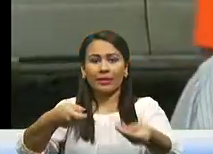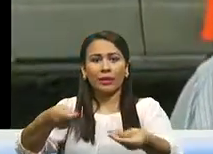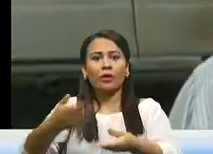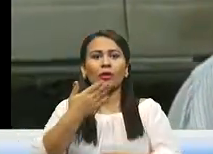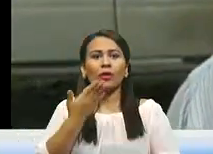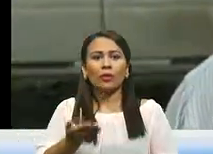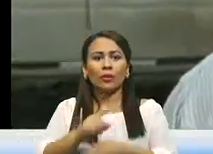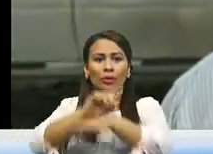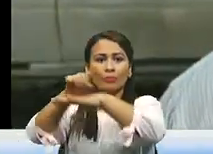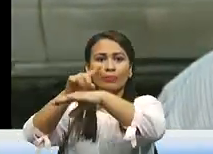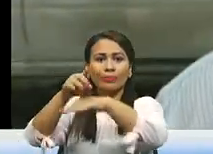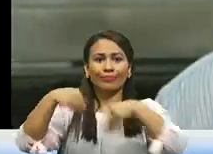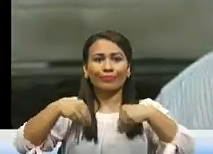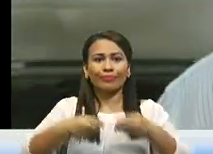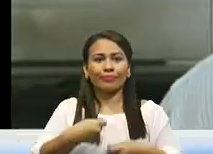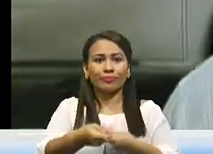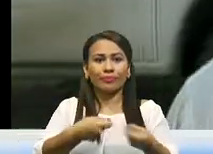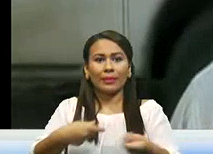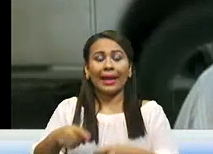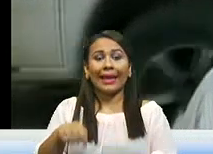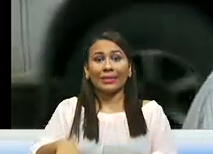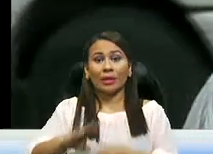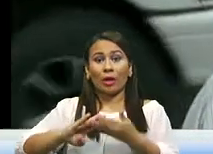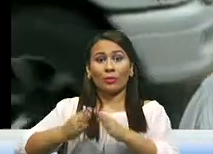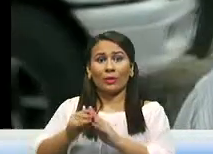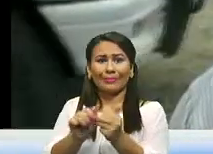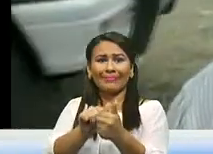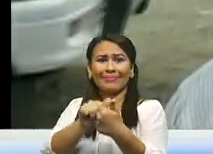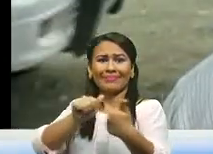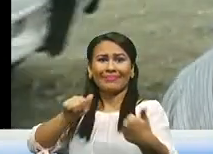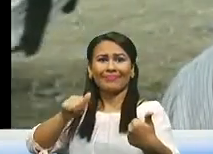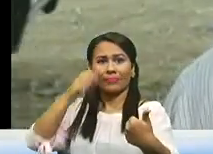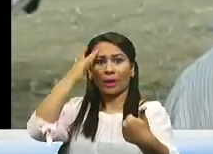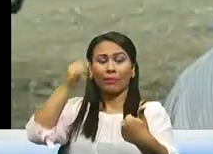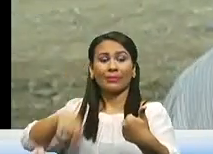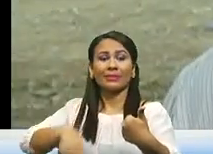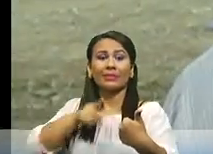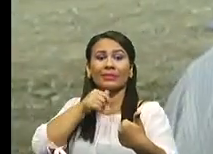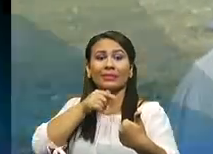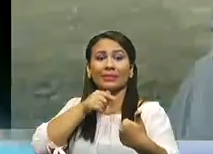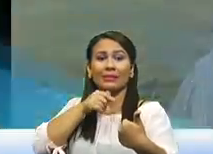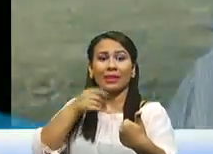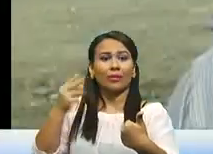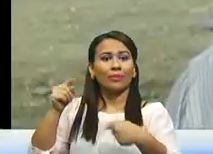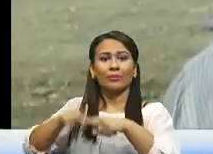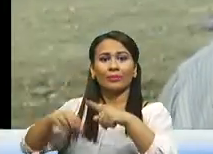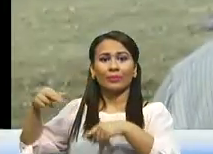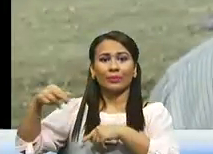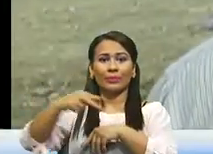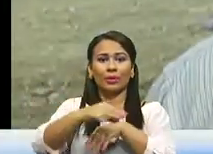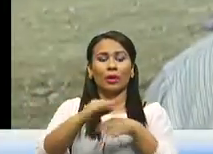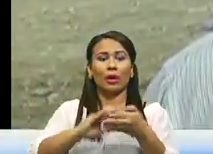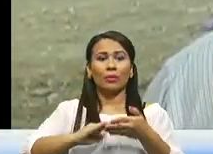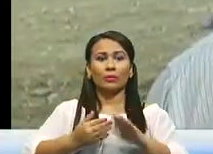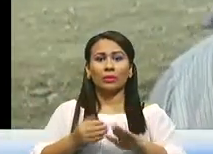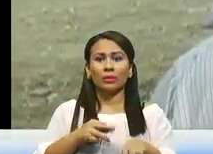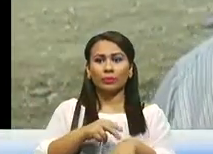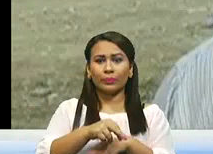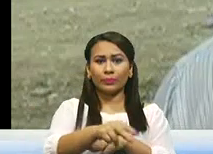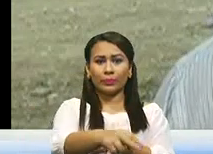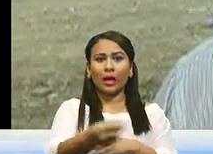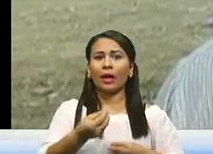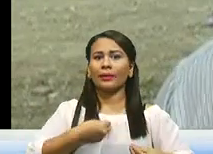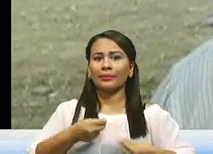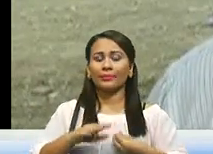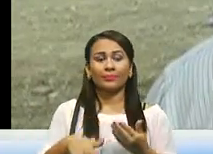que algunas comunidades de esta parroquia se encuentran aisladas por motivo de la creciente del río, que son Las Peñas, Las Pampas, Carrizal, Soledad y